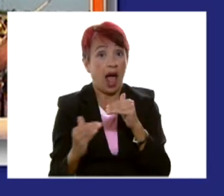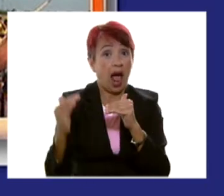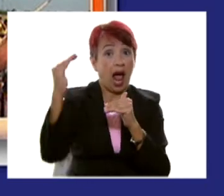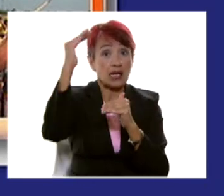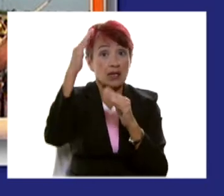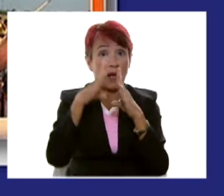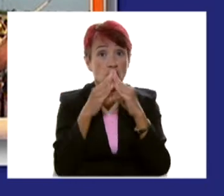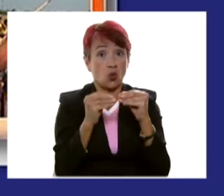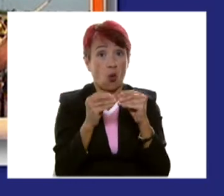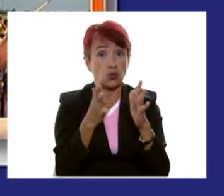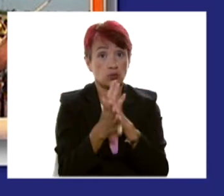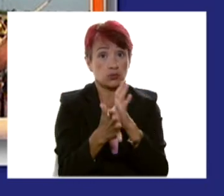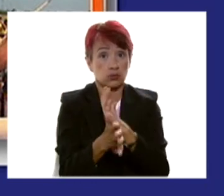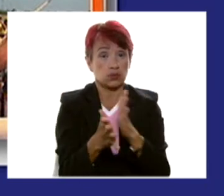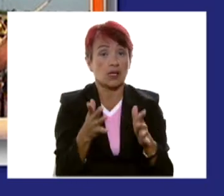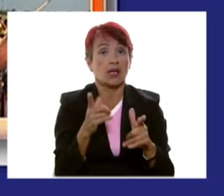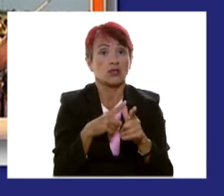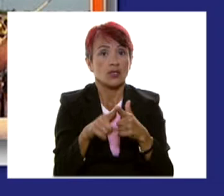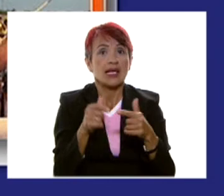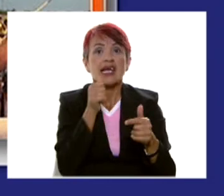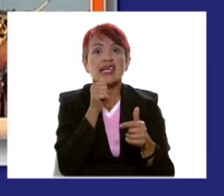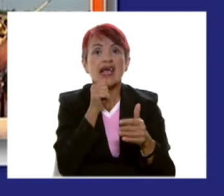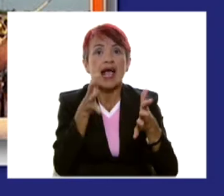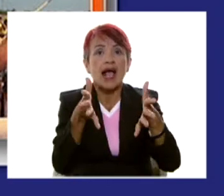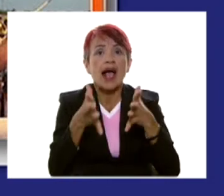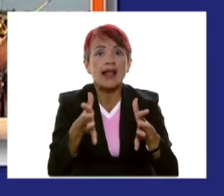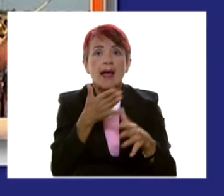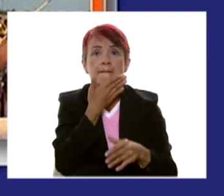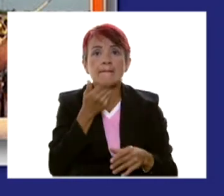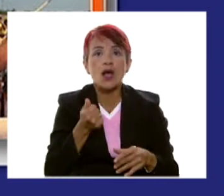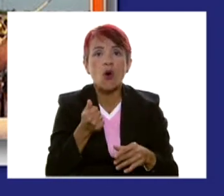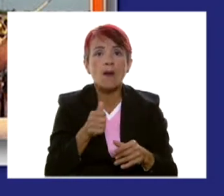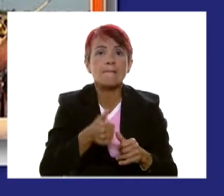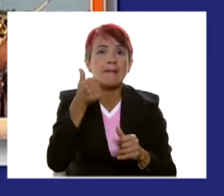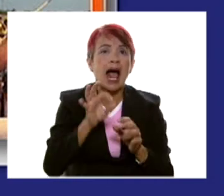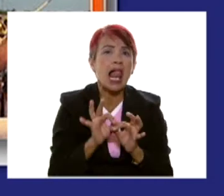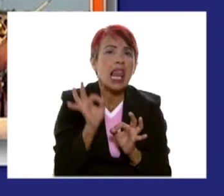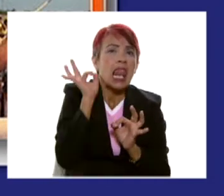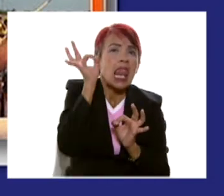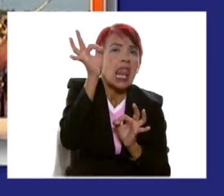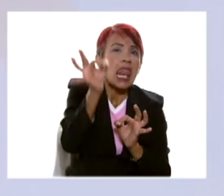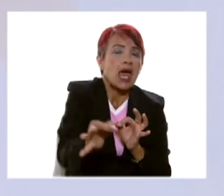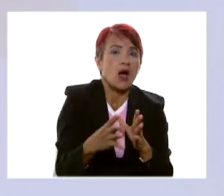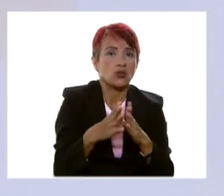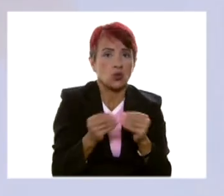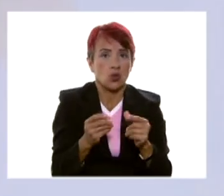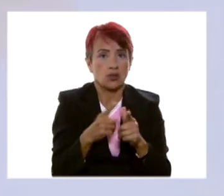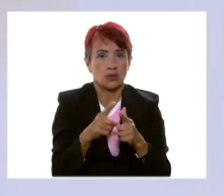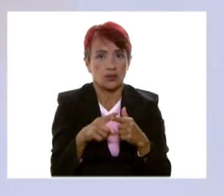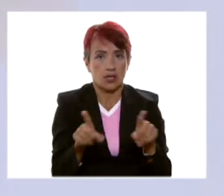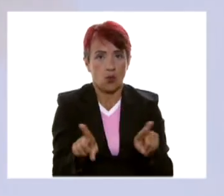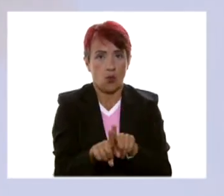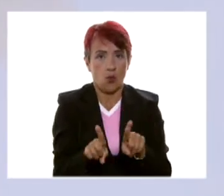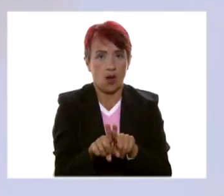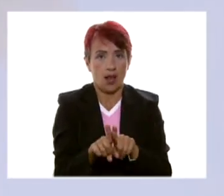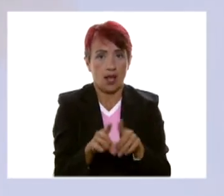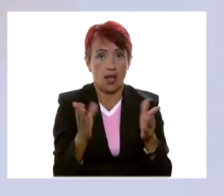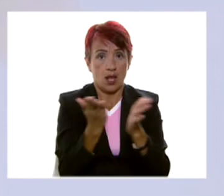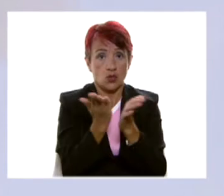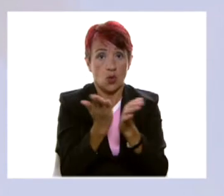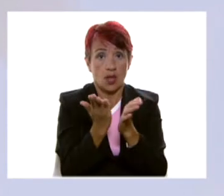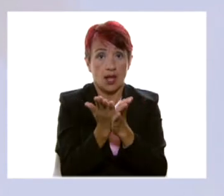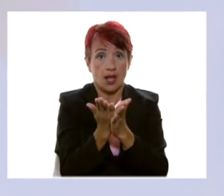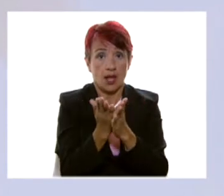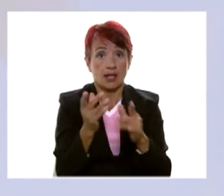deben sobrepasarla. Por supuesto, gana el que lance la flecha más lejos. El lanzamiento de cardón, las personas, los estudiantes que están en las